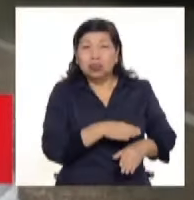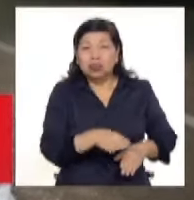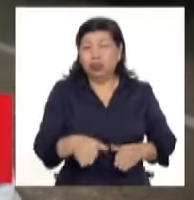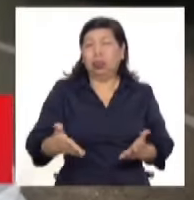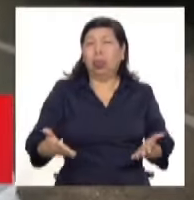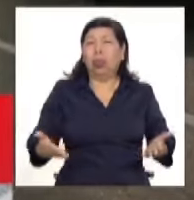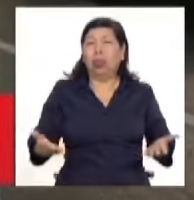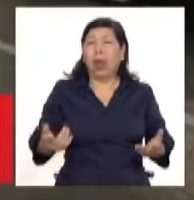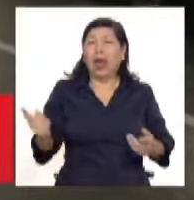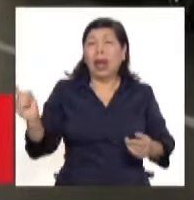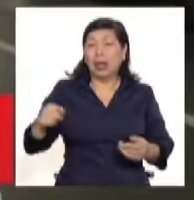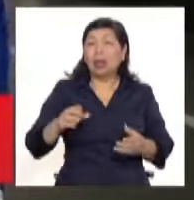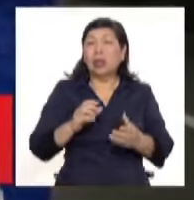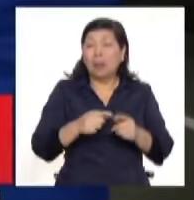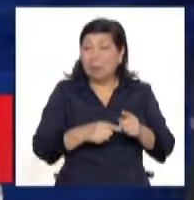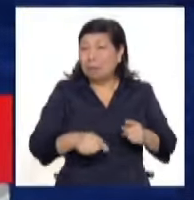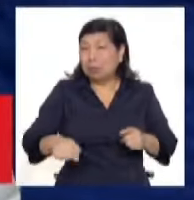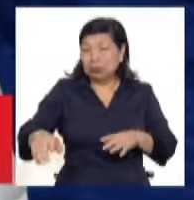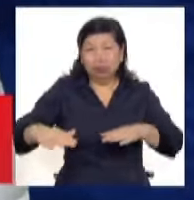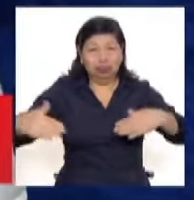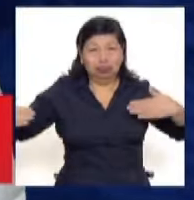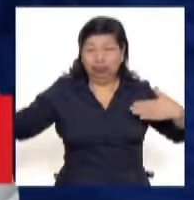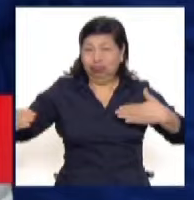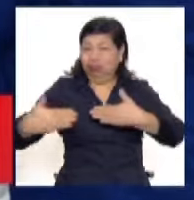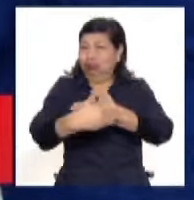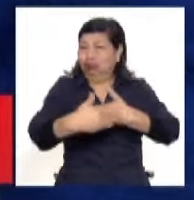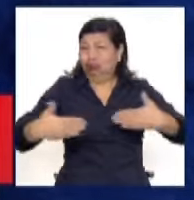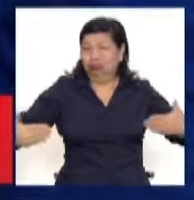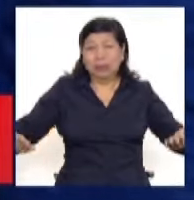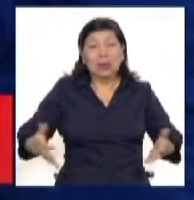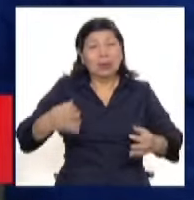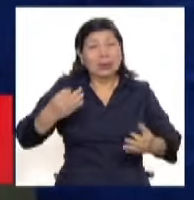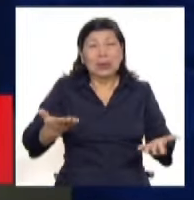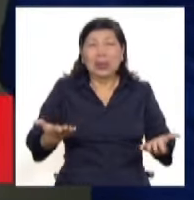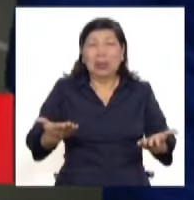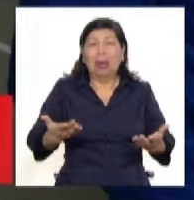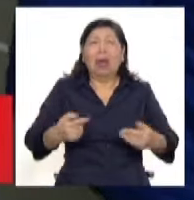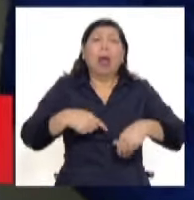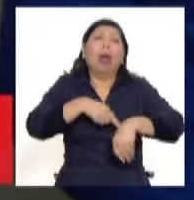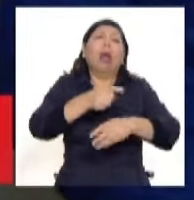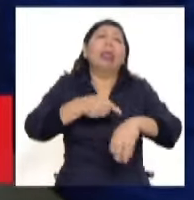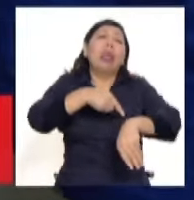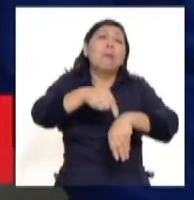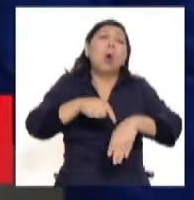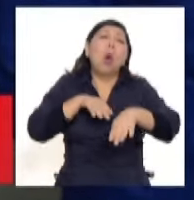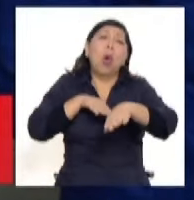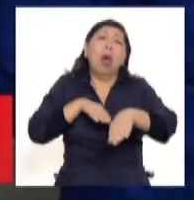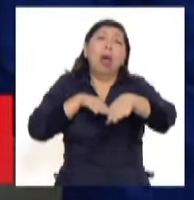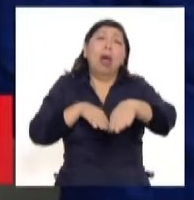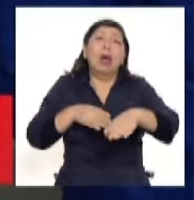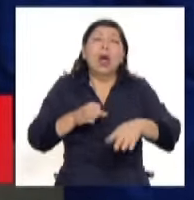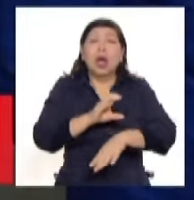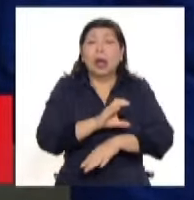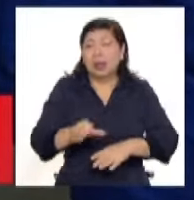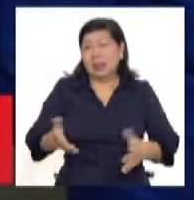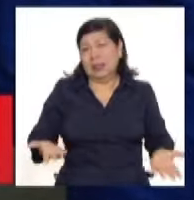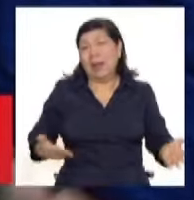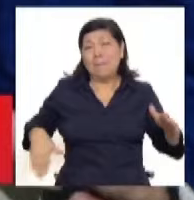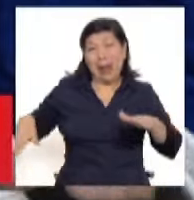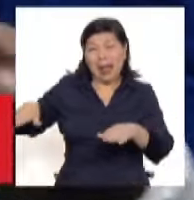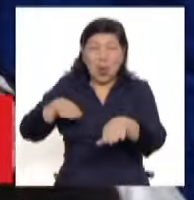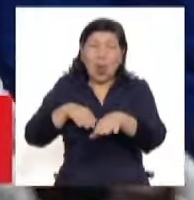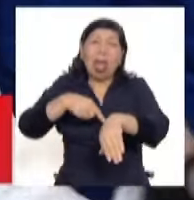esta zona hacia Chorrillos. Entonces, el cruce originaba largas colas en la parte de la playa Costa Verde, en el